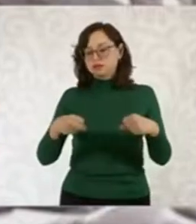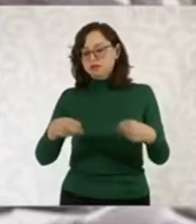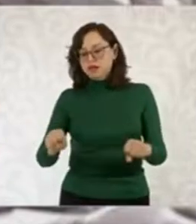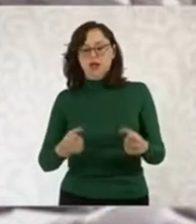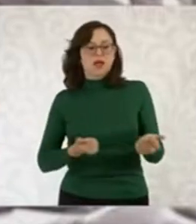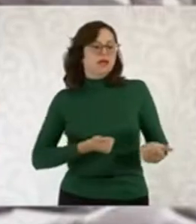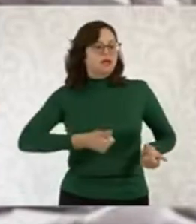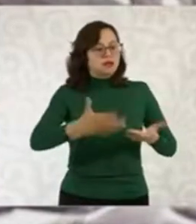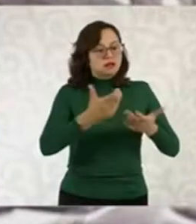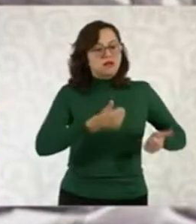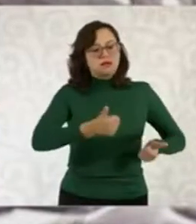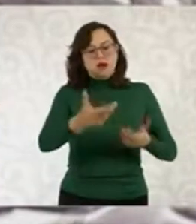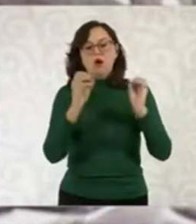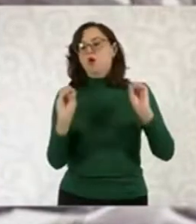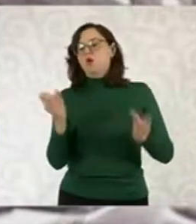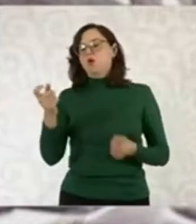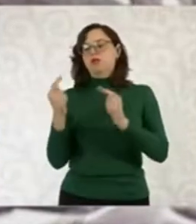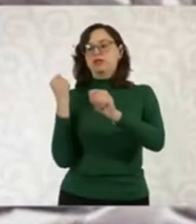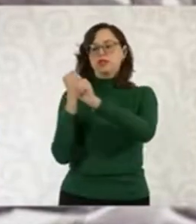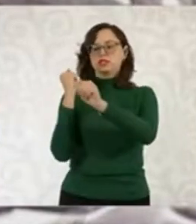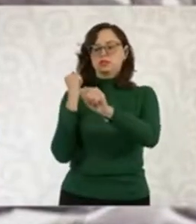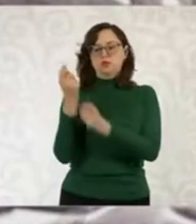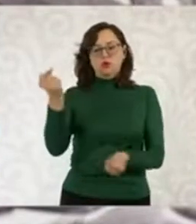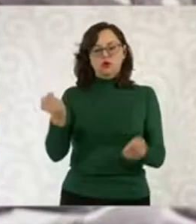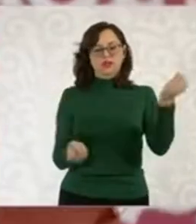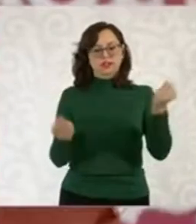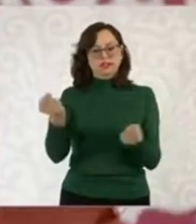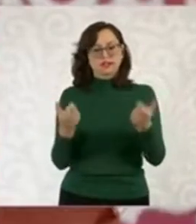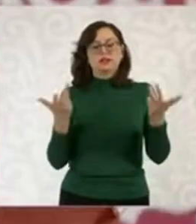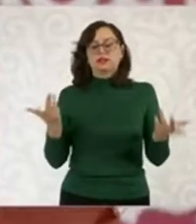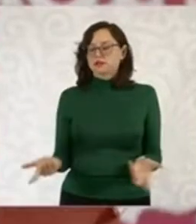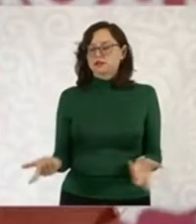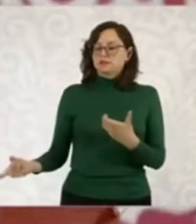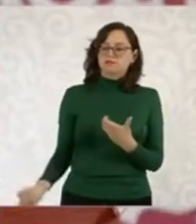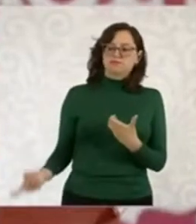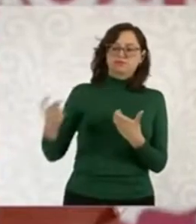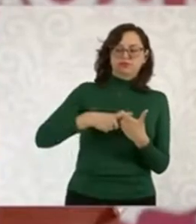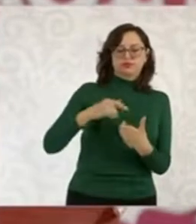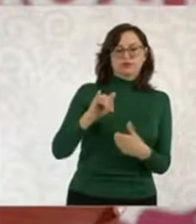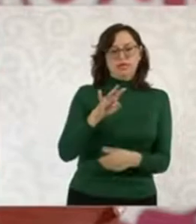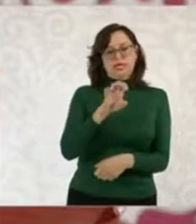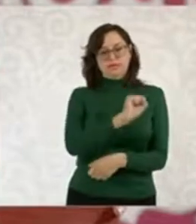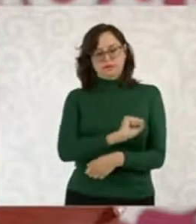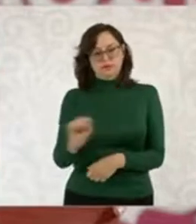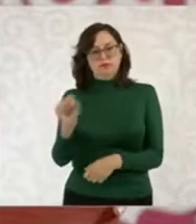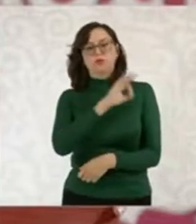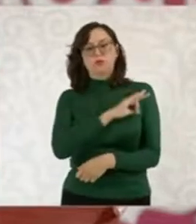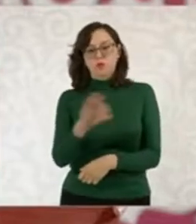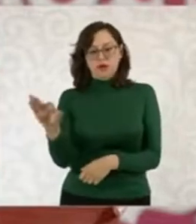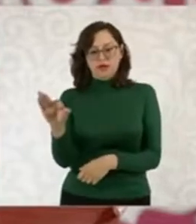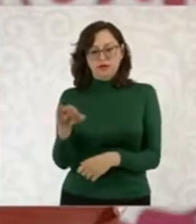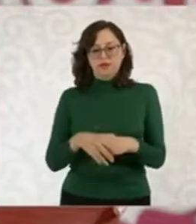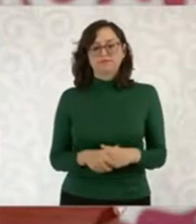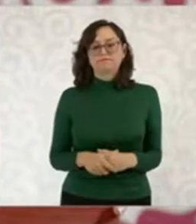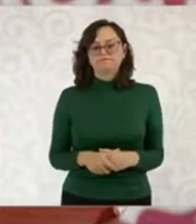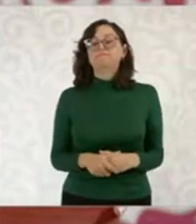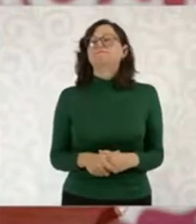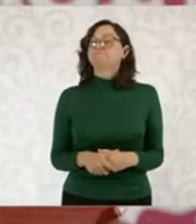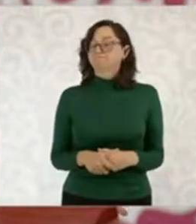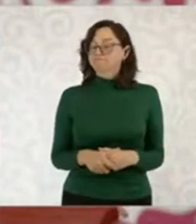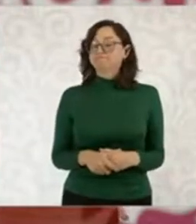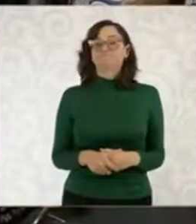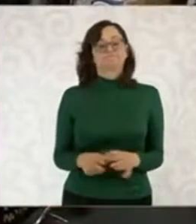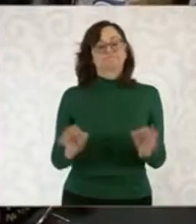choferes, que les permiten tener acceso al Instituto Mexicano del Seguro Social. Entonces es algo muy